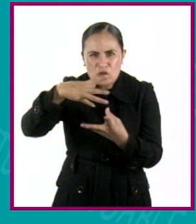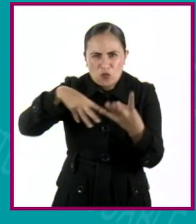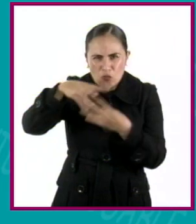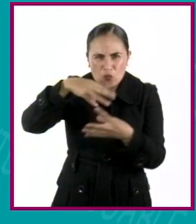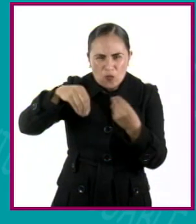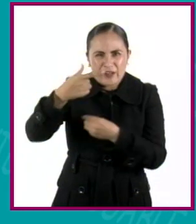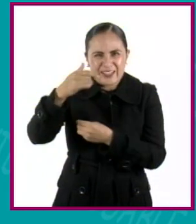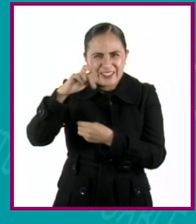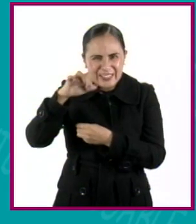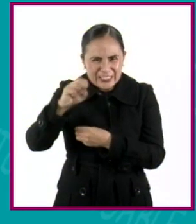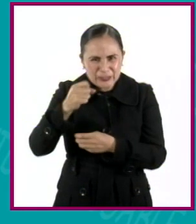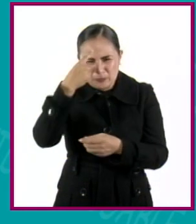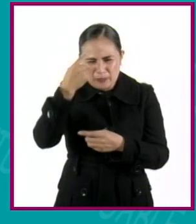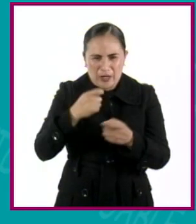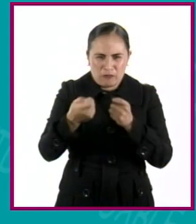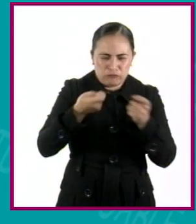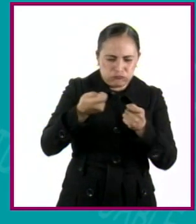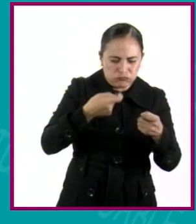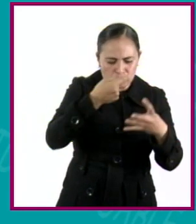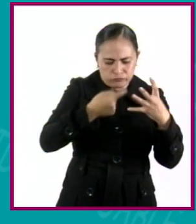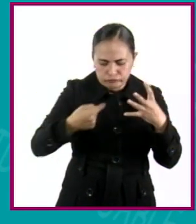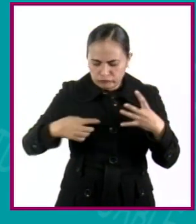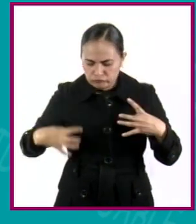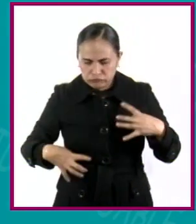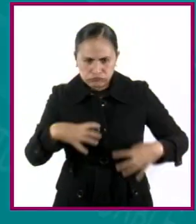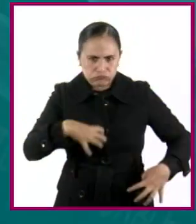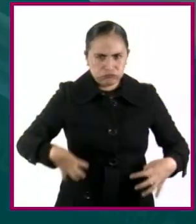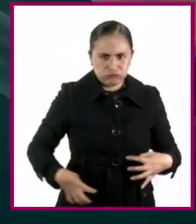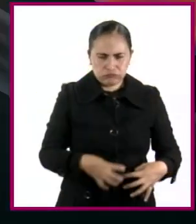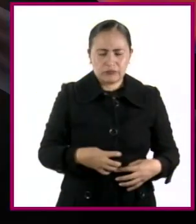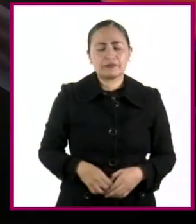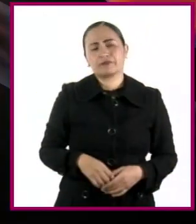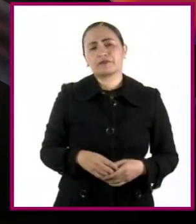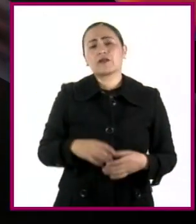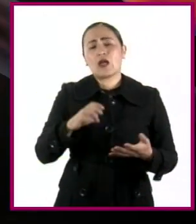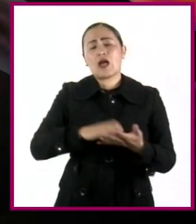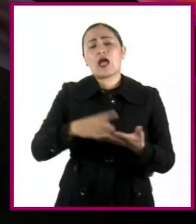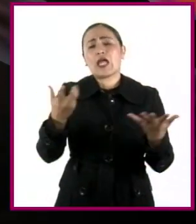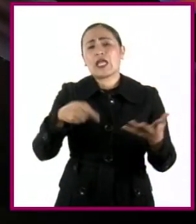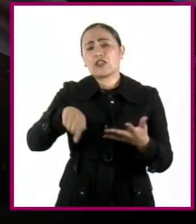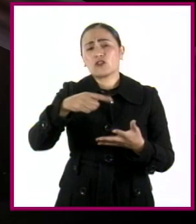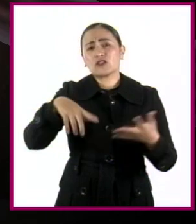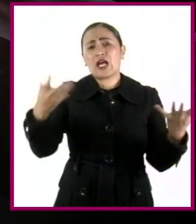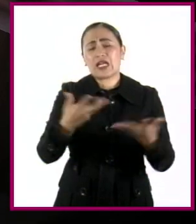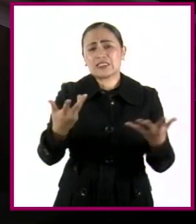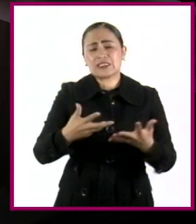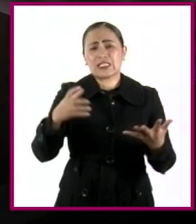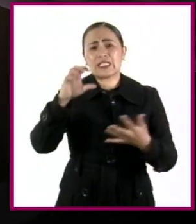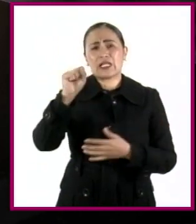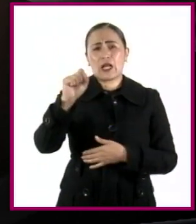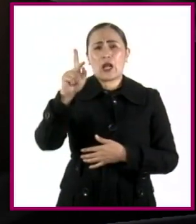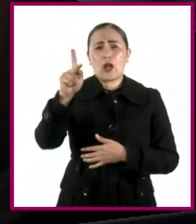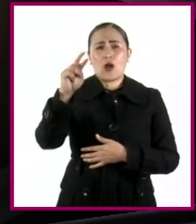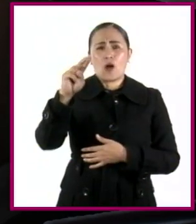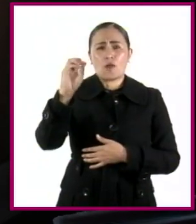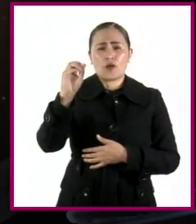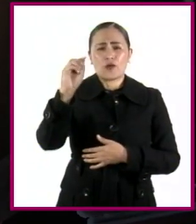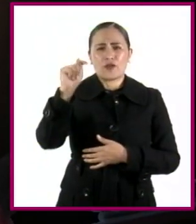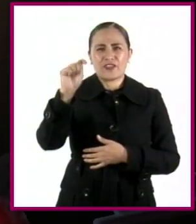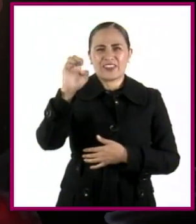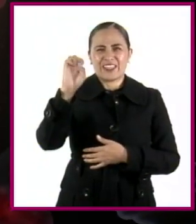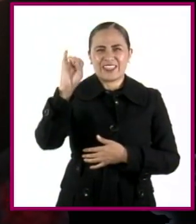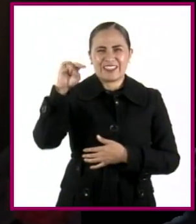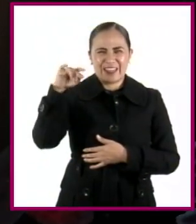controlar cada una de las funciones celulares. Una función muy importante de las células es la síntesis de proteínas.